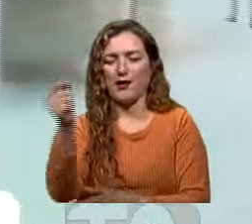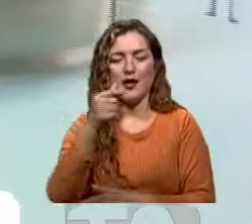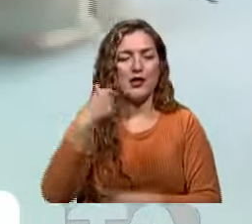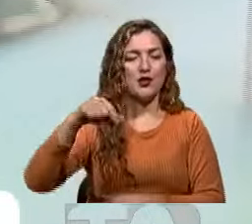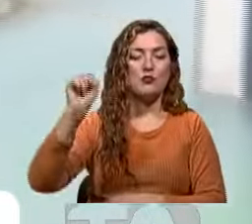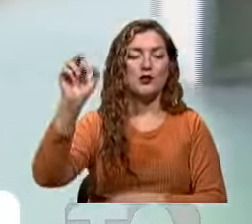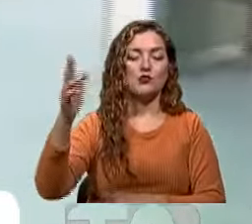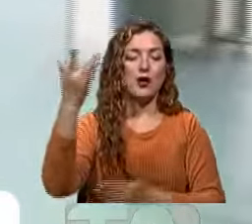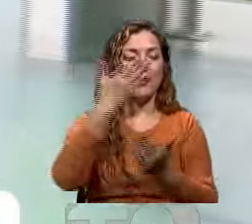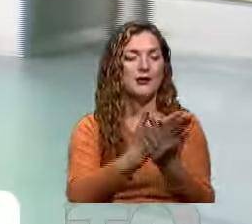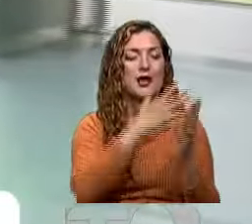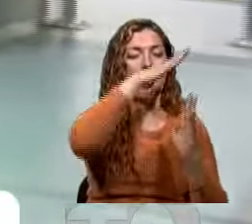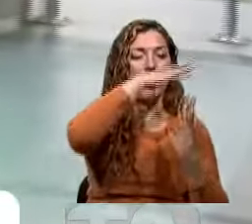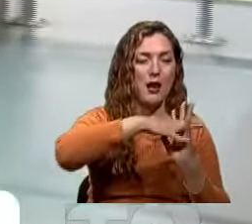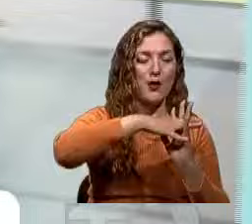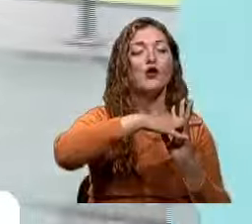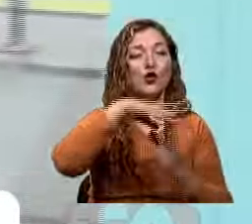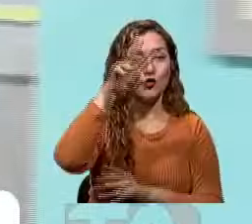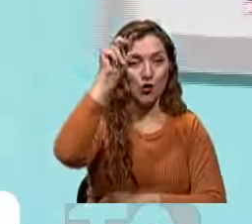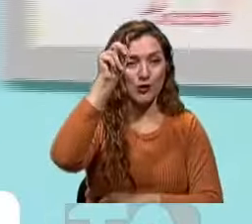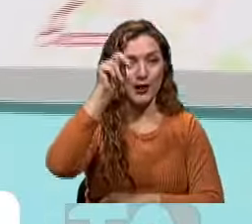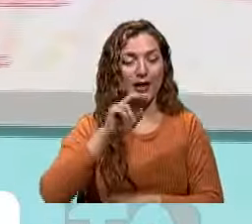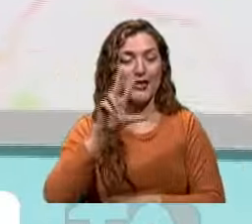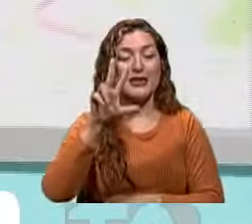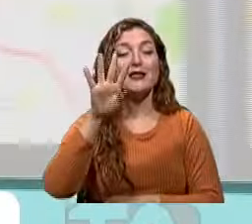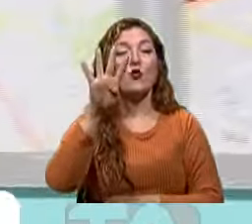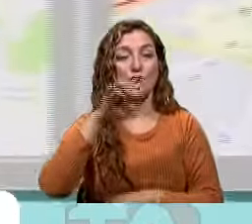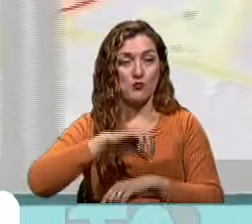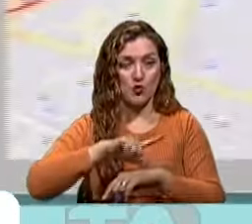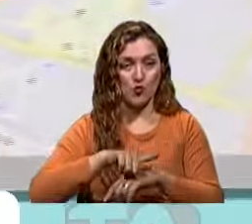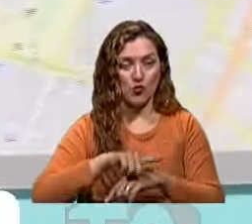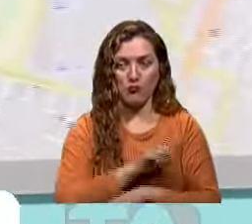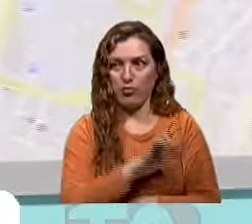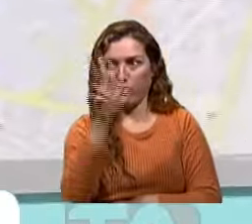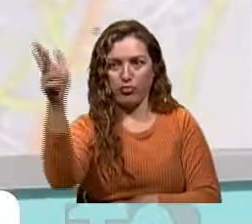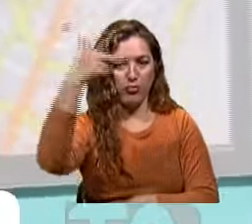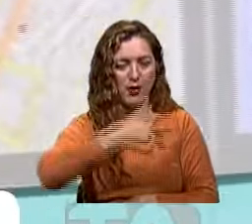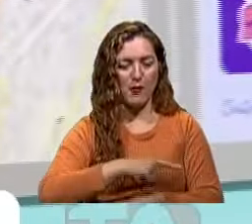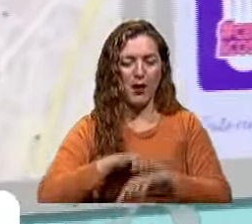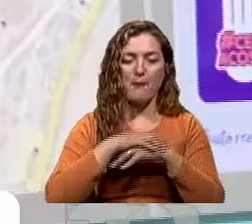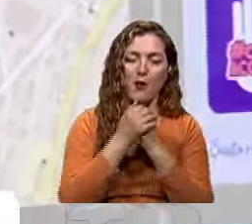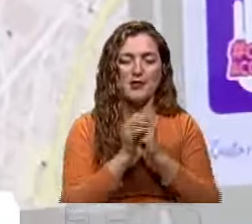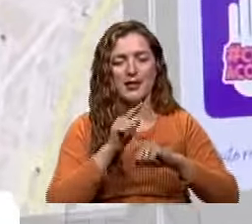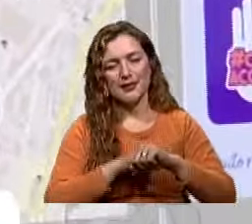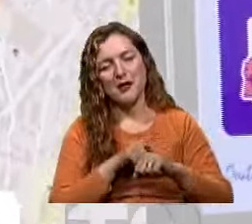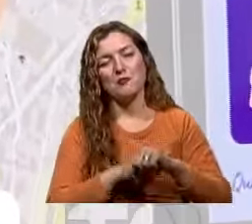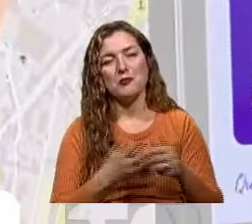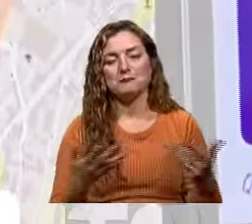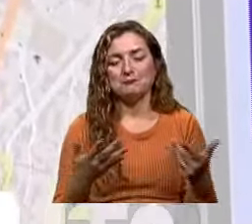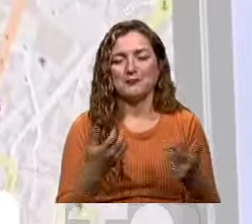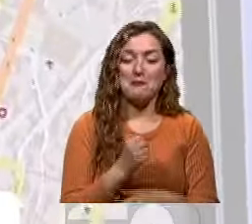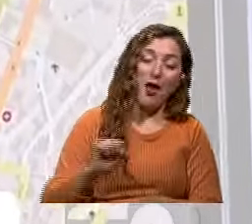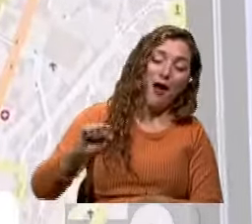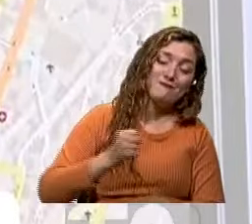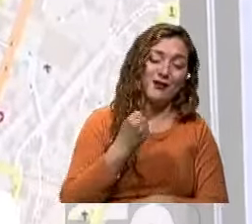el sur hasta el sector de Labrador en el norte. Así que es una excelente opción para aprovechar el tiempo, darse además un